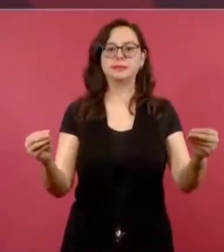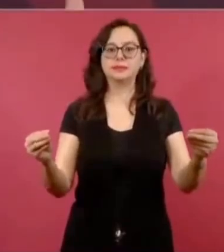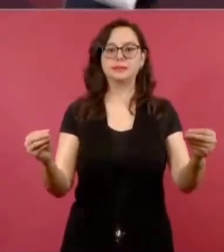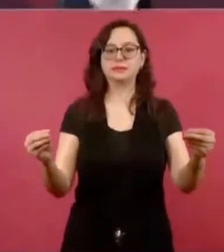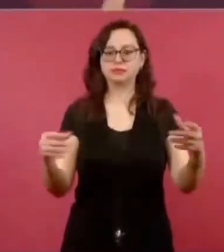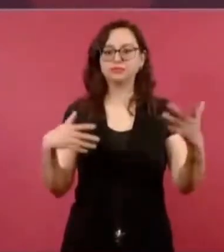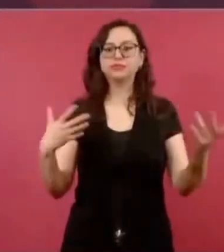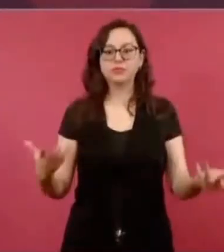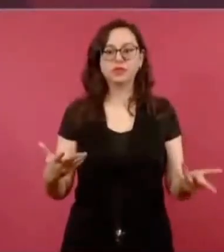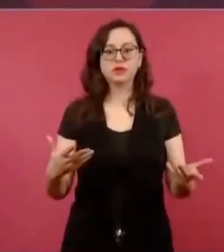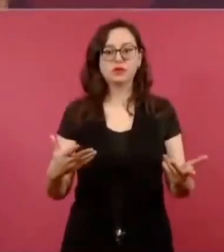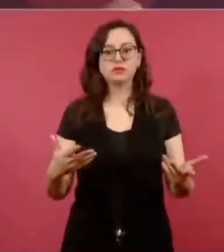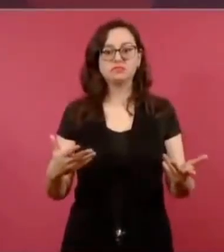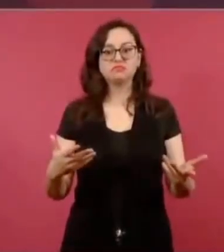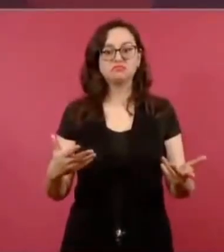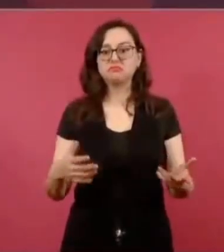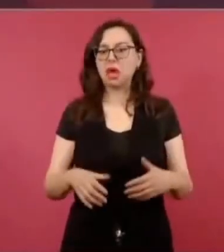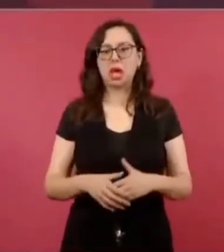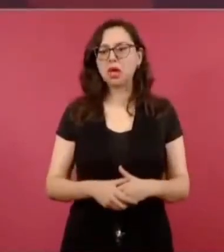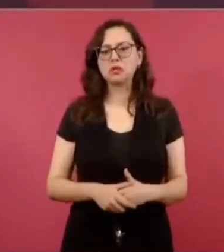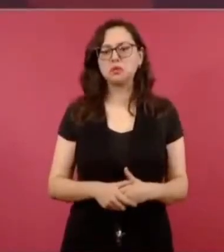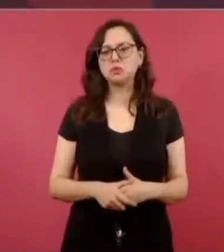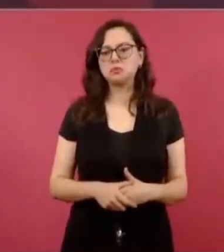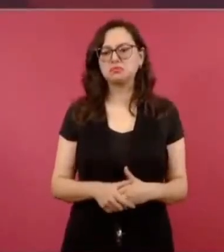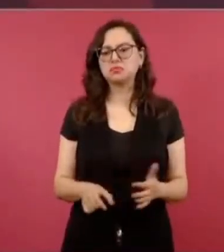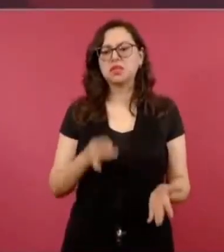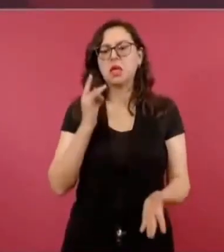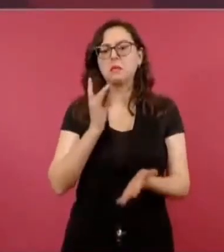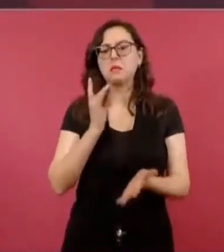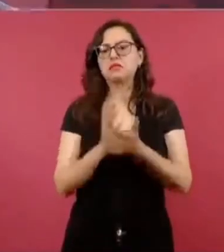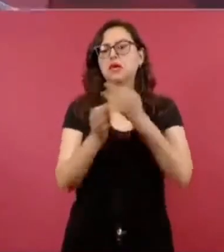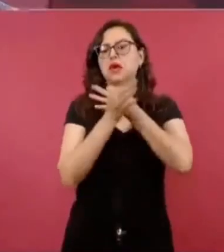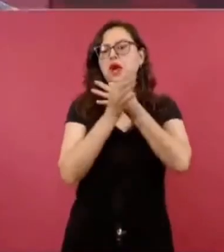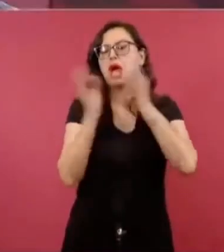a dar otro paso. No.